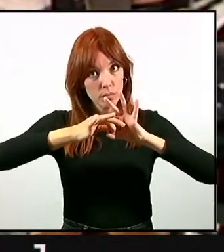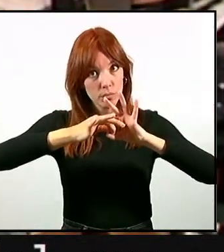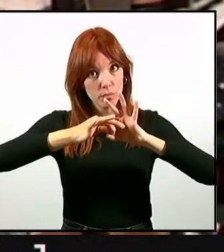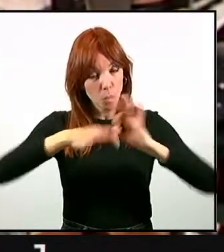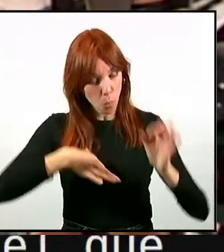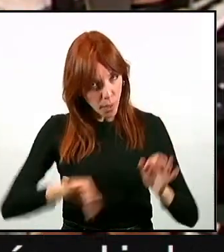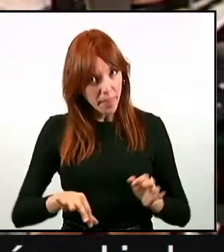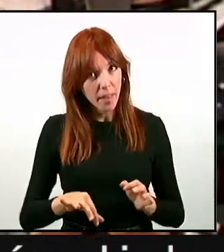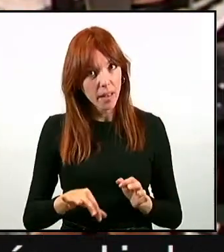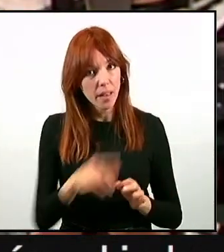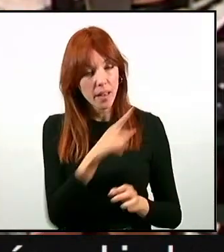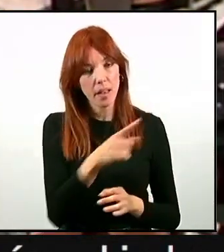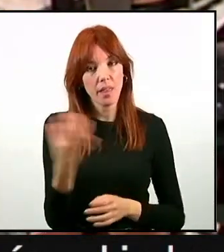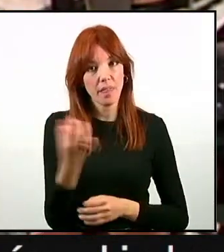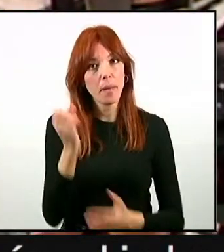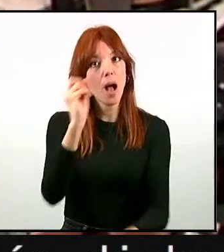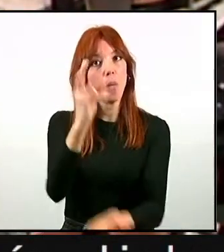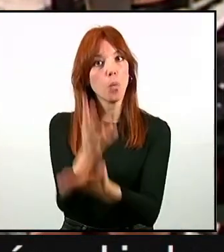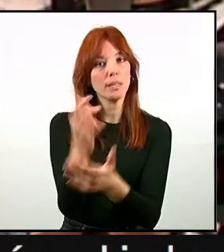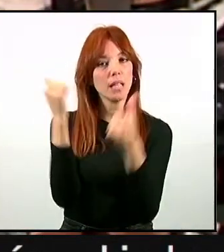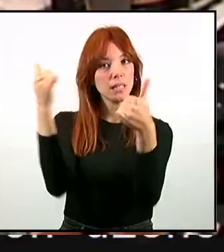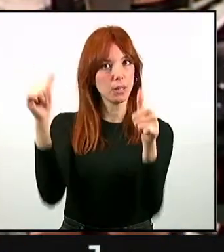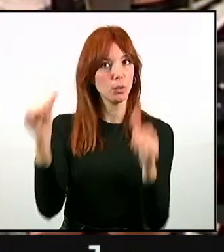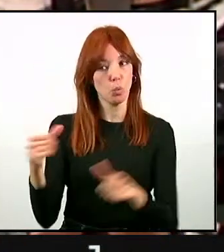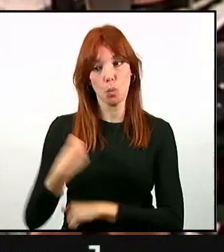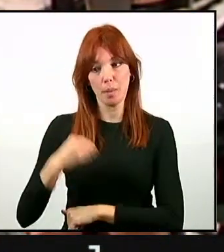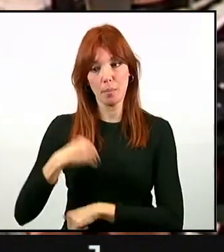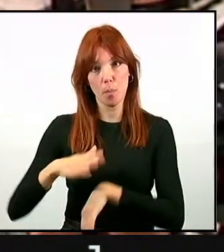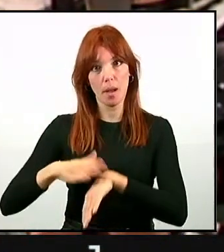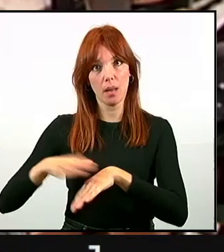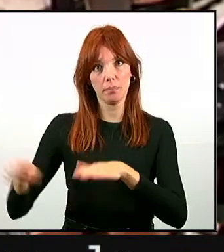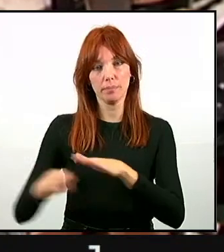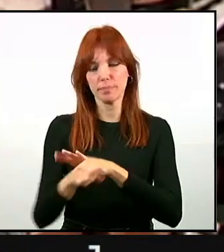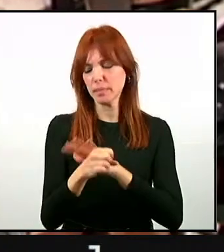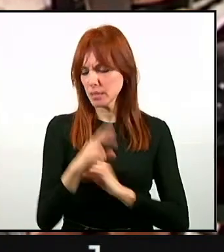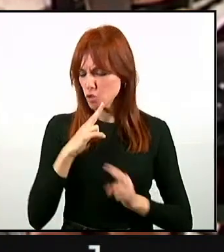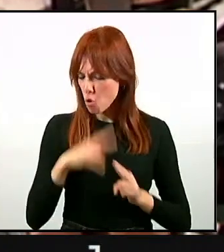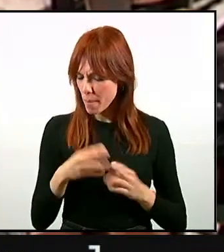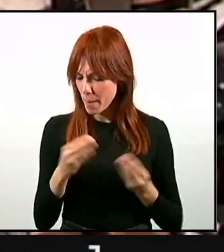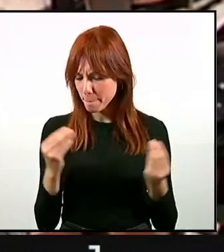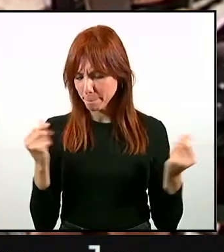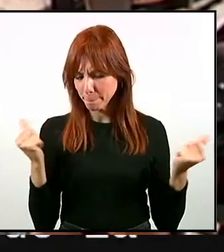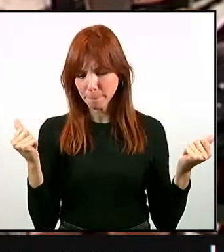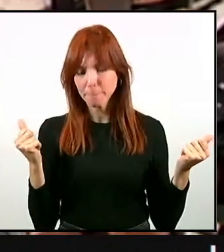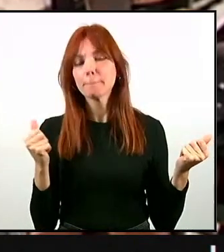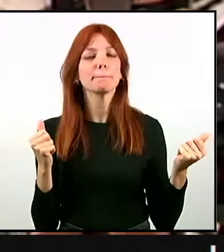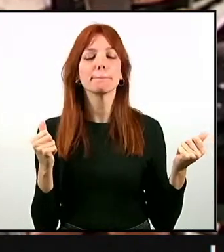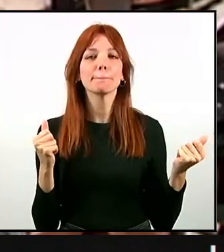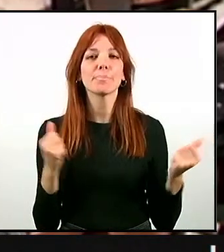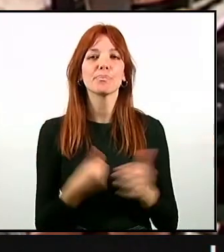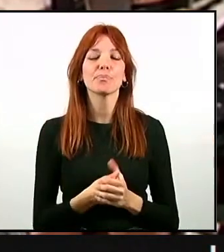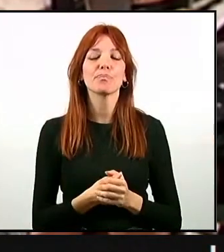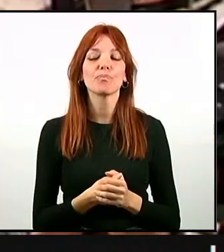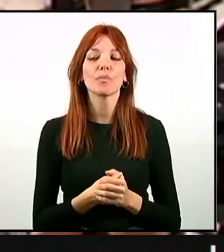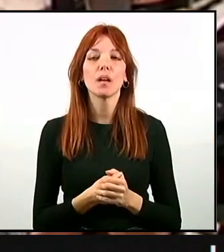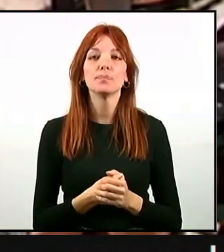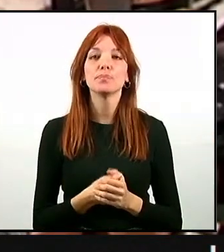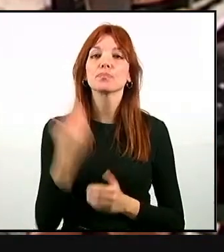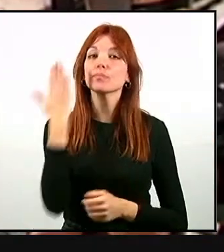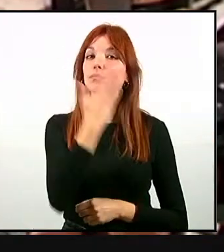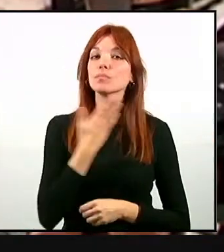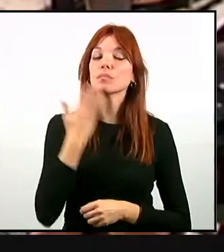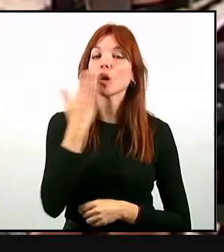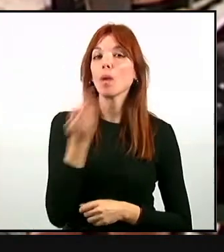O sea, hay que apostar por eso, que la gente, como el aprendizaje, no me acuerdo ahora el nombre que ha dicho. Escuelas profesionales. Las